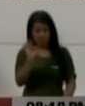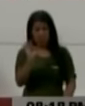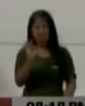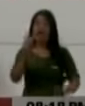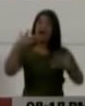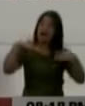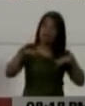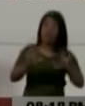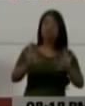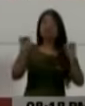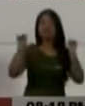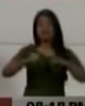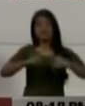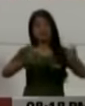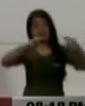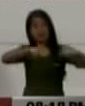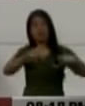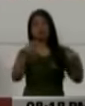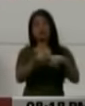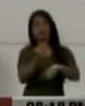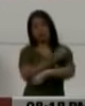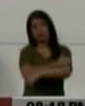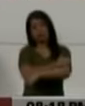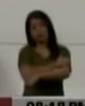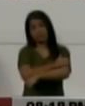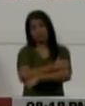sienten en los lugares de la oposición.